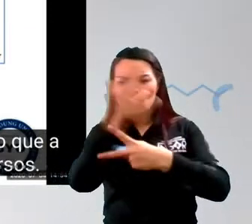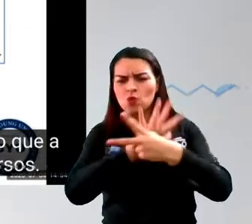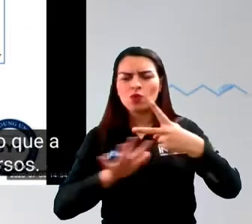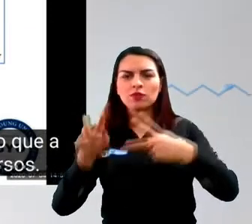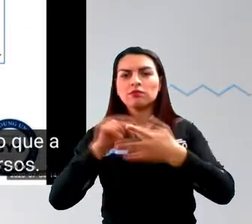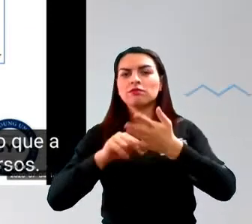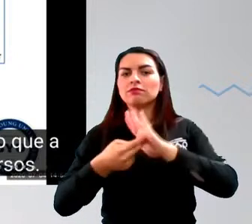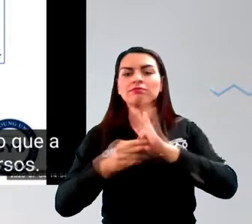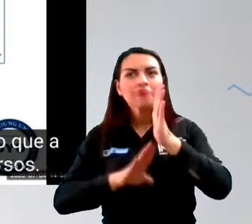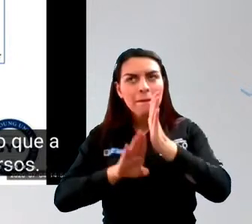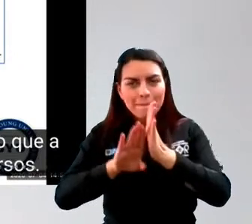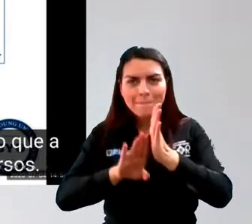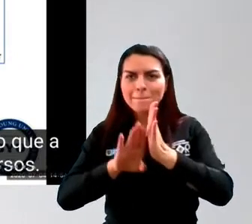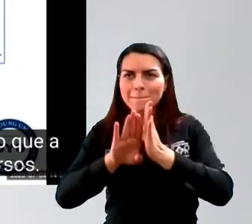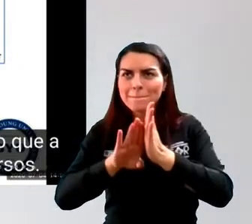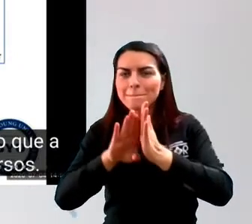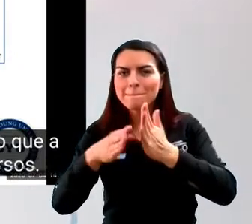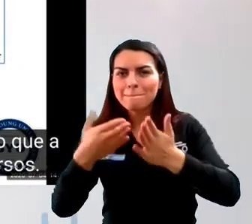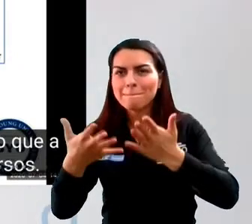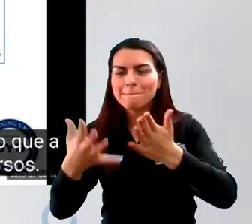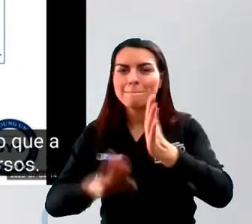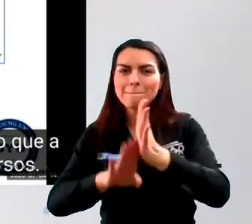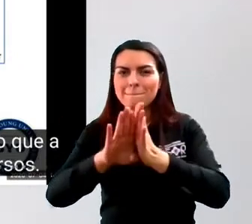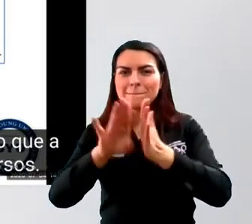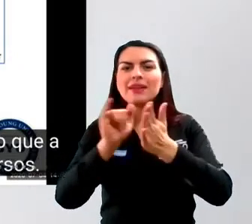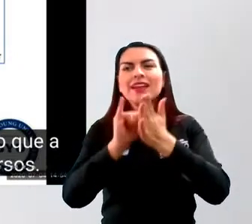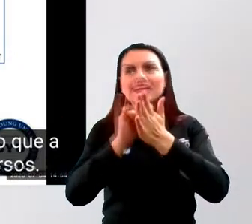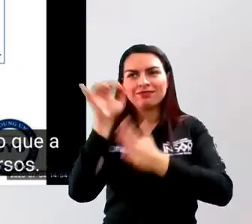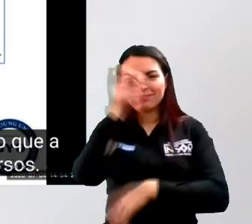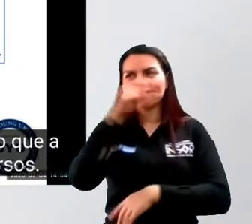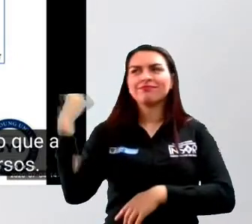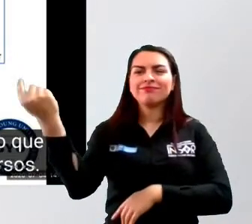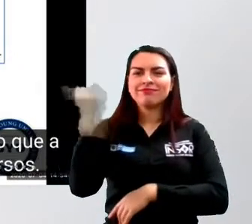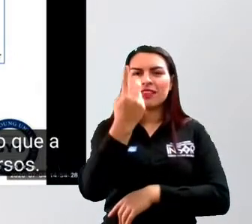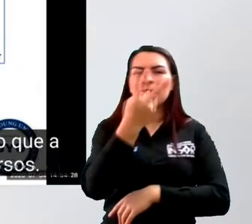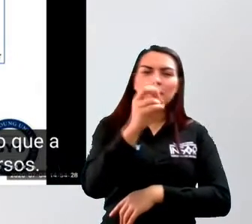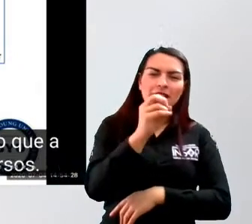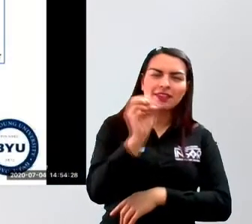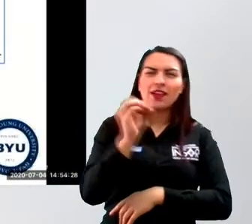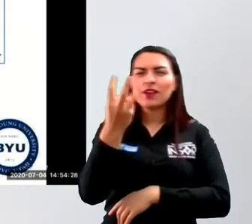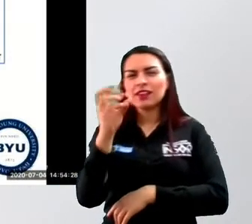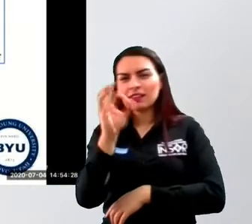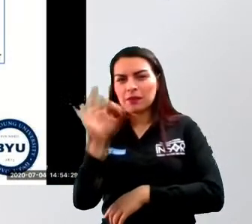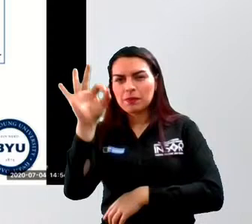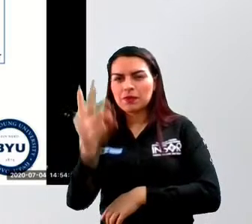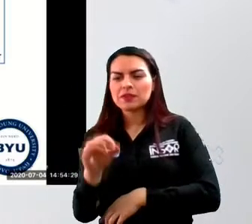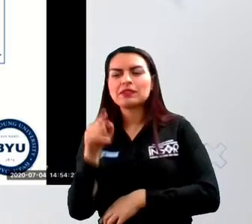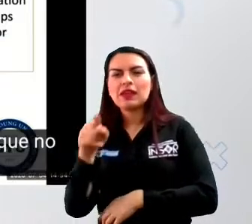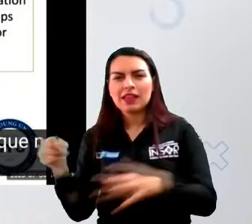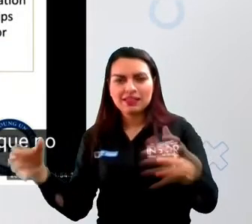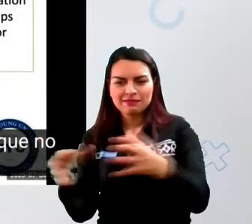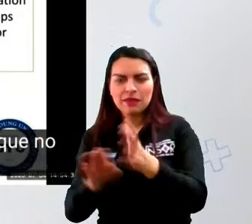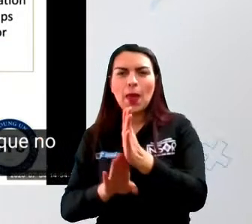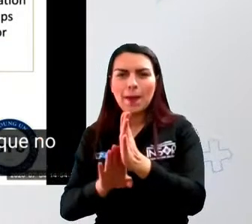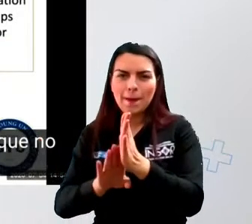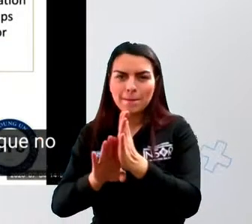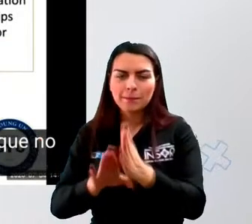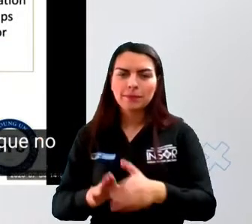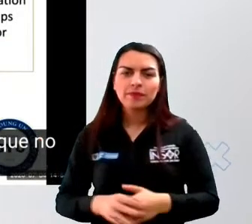eso que a menudo tenemos una tasa de penalización de 20 o 30% en ese curso.